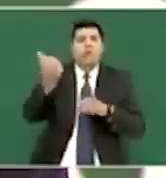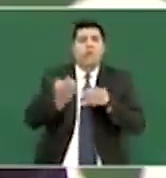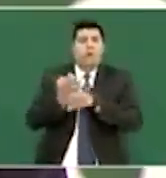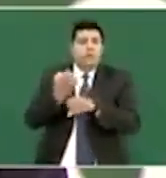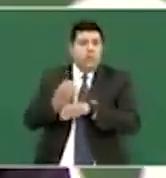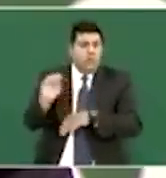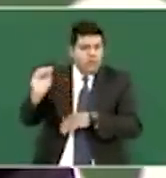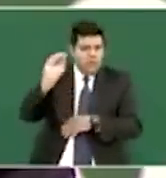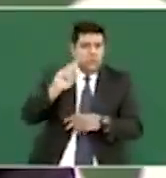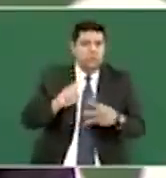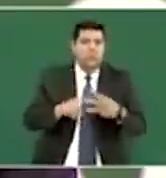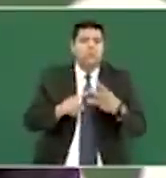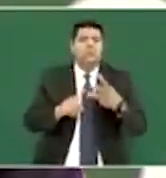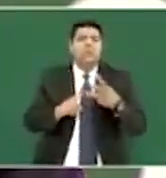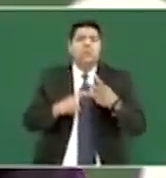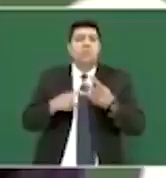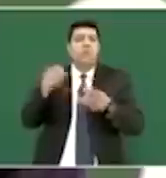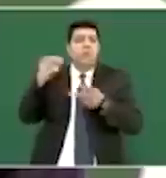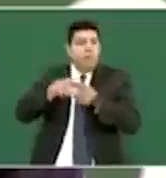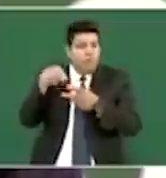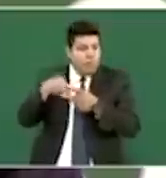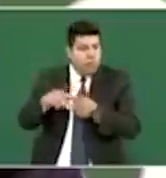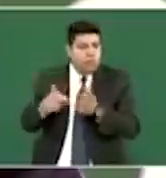Hablábamos de los homicidios.